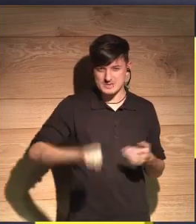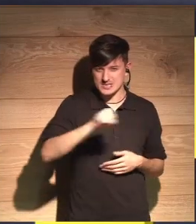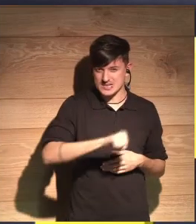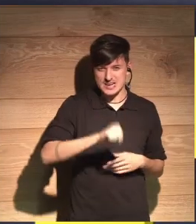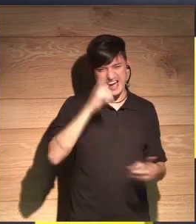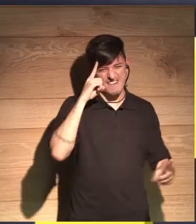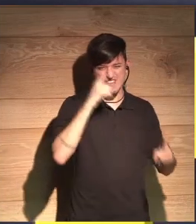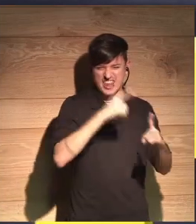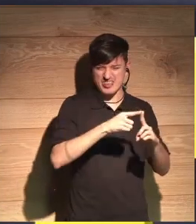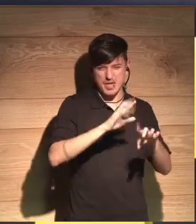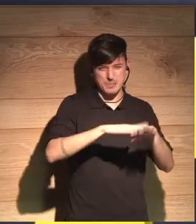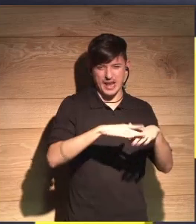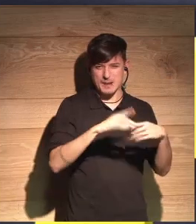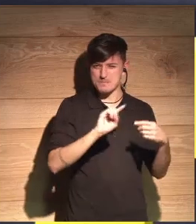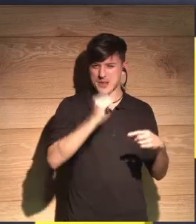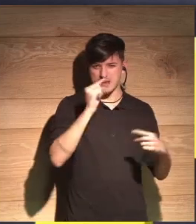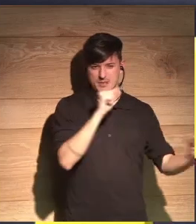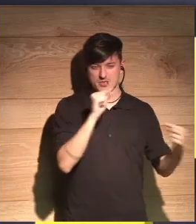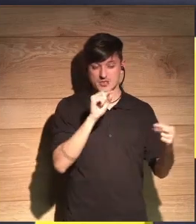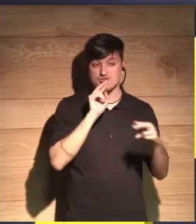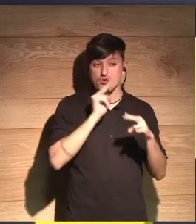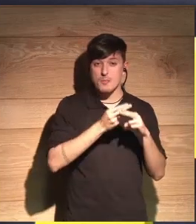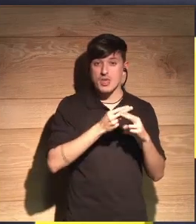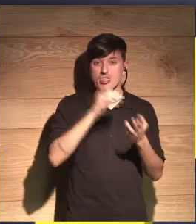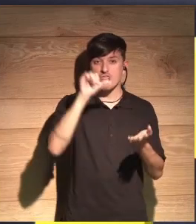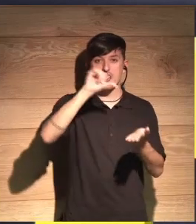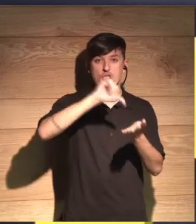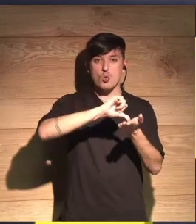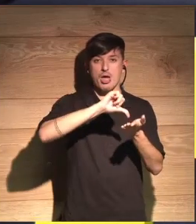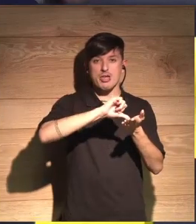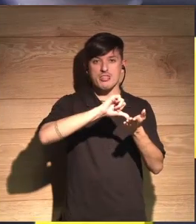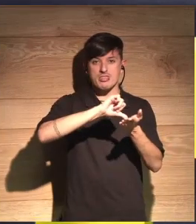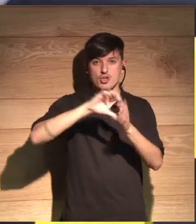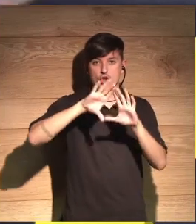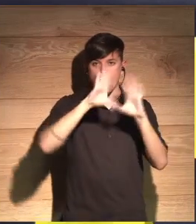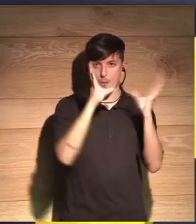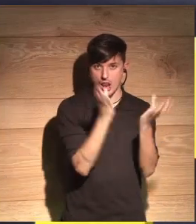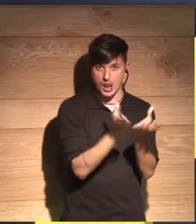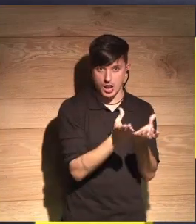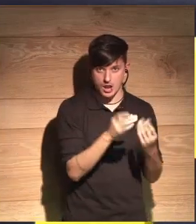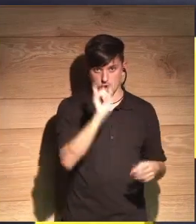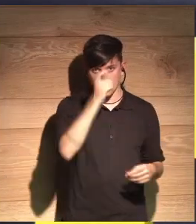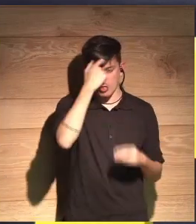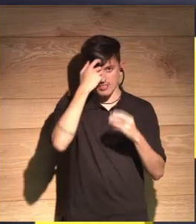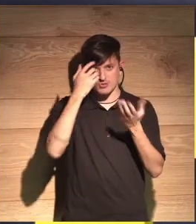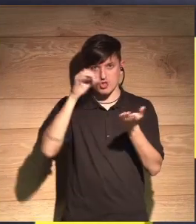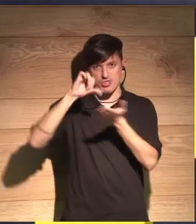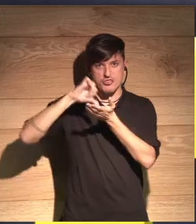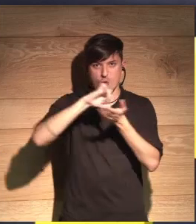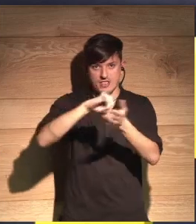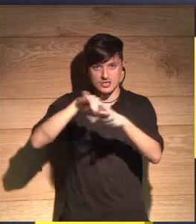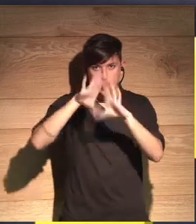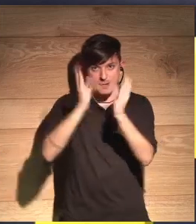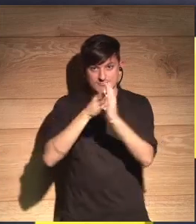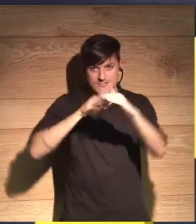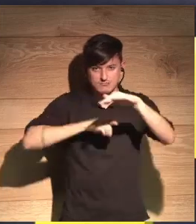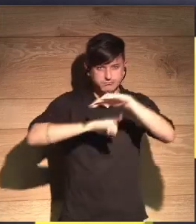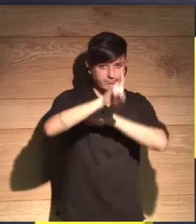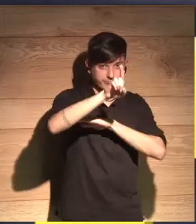que es ciudad global ya es global ese es el concepto que ya ha desarrollado ciudades que